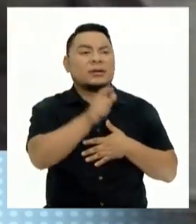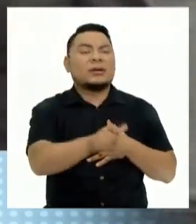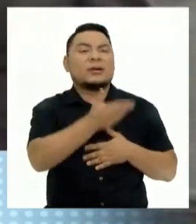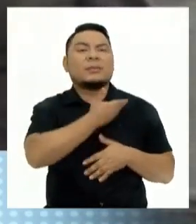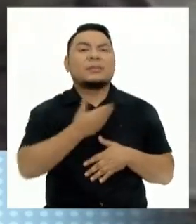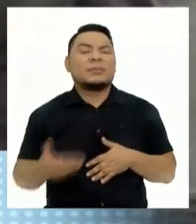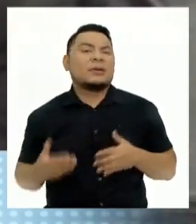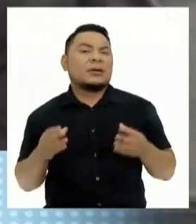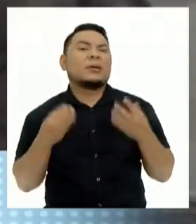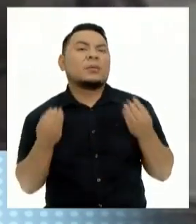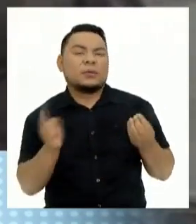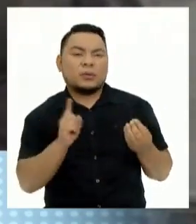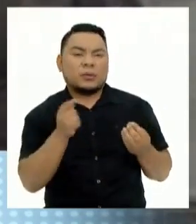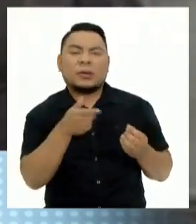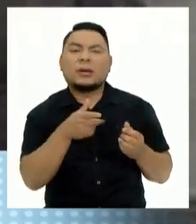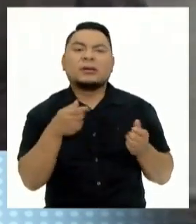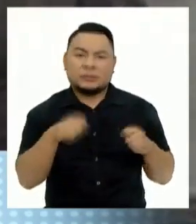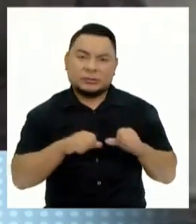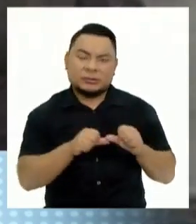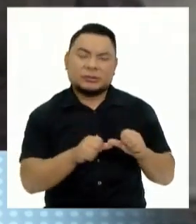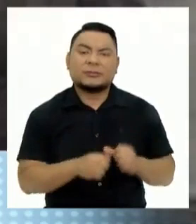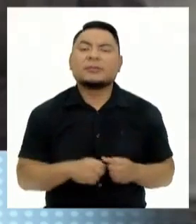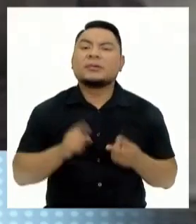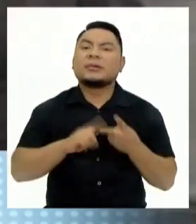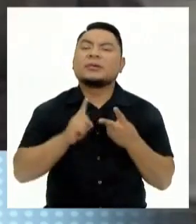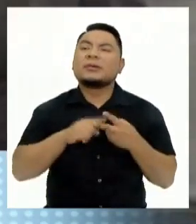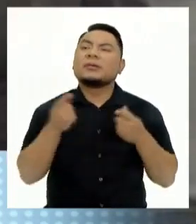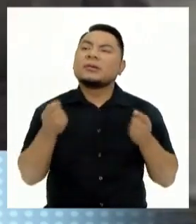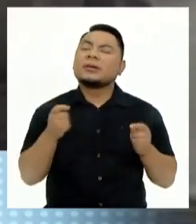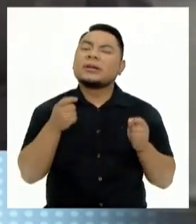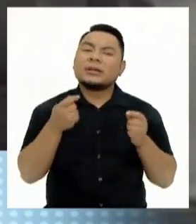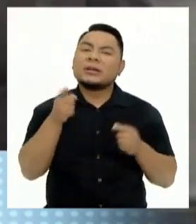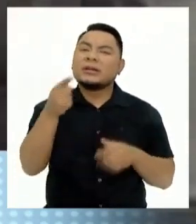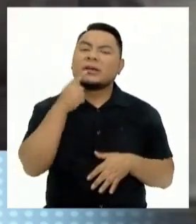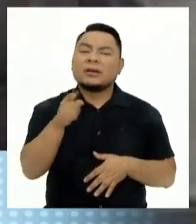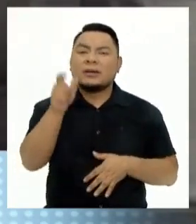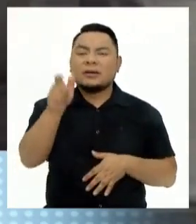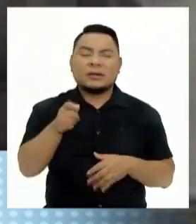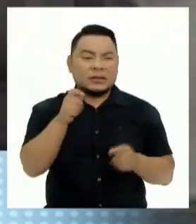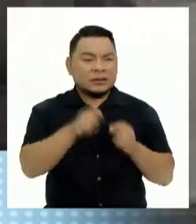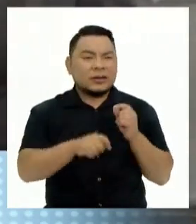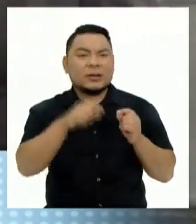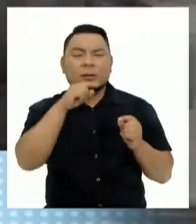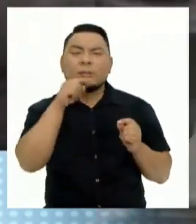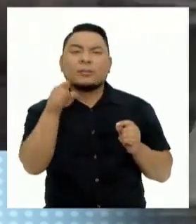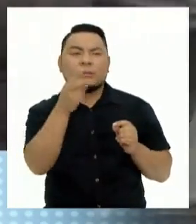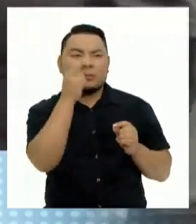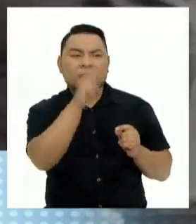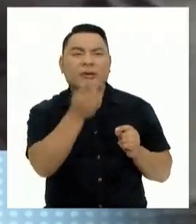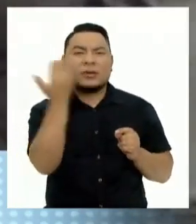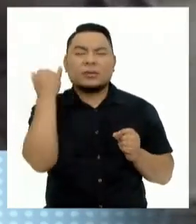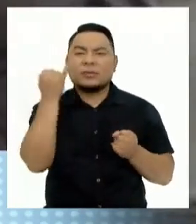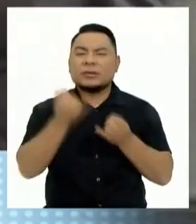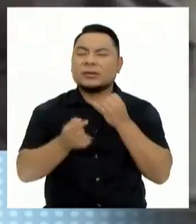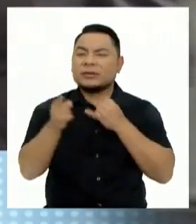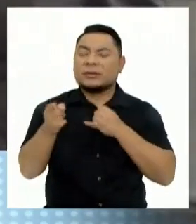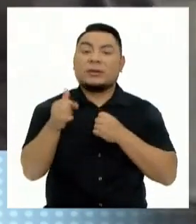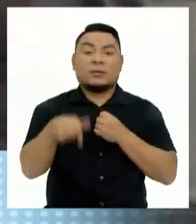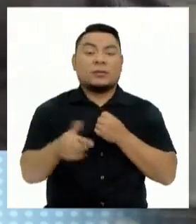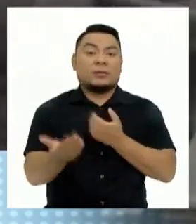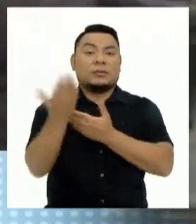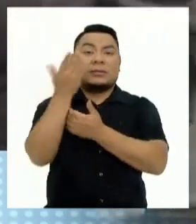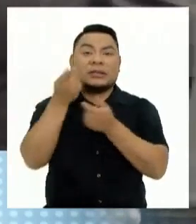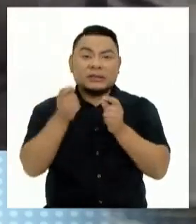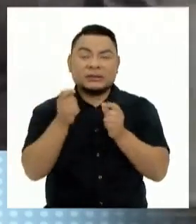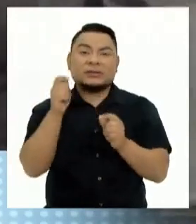para la ministra de la Mujer, quería su opinión sobre los últimos intentos de feminicidio y feminicidios que han habido en los últimos días. Justo esta mañana había un